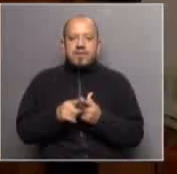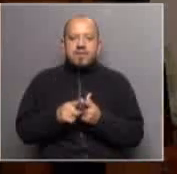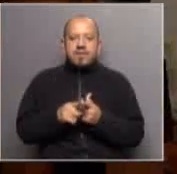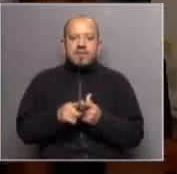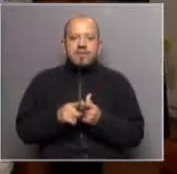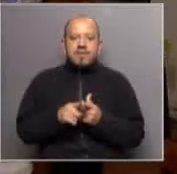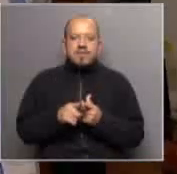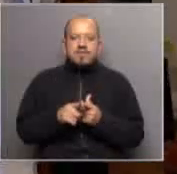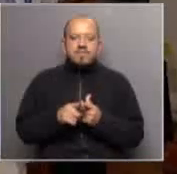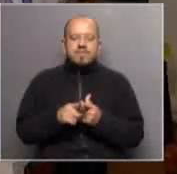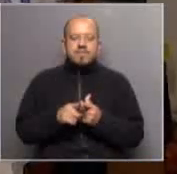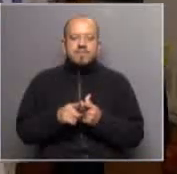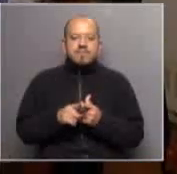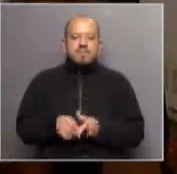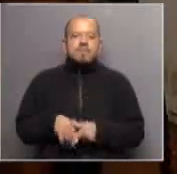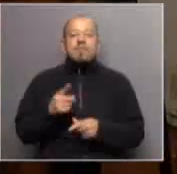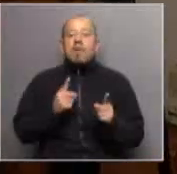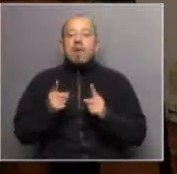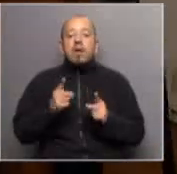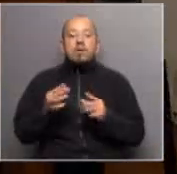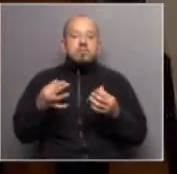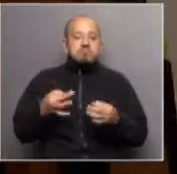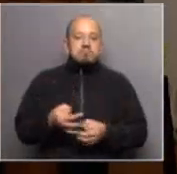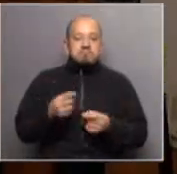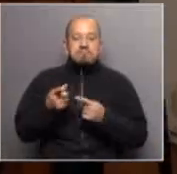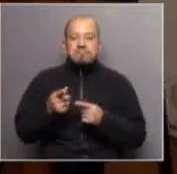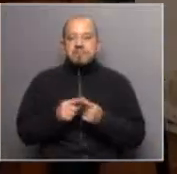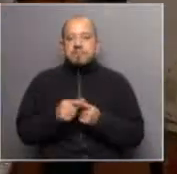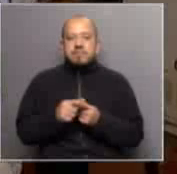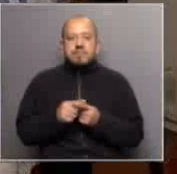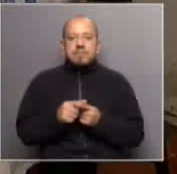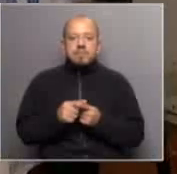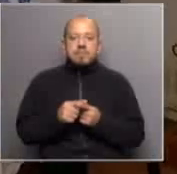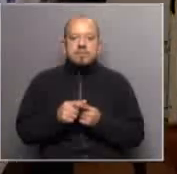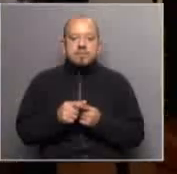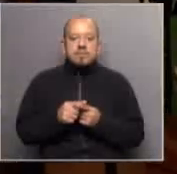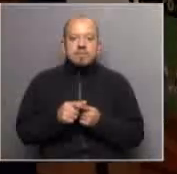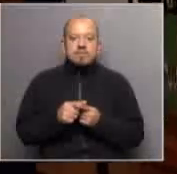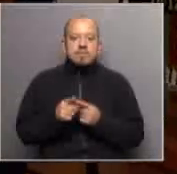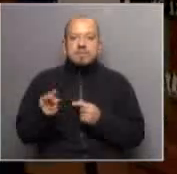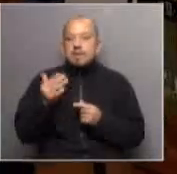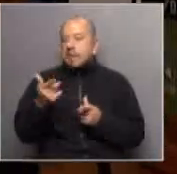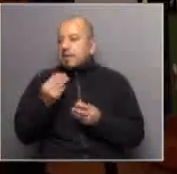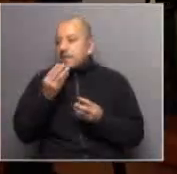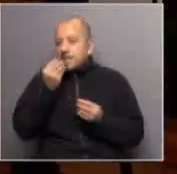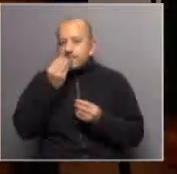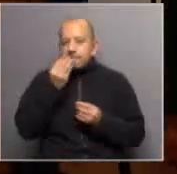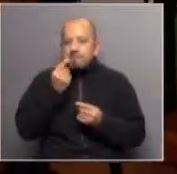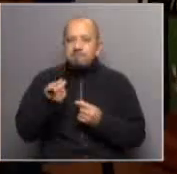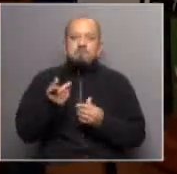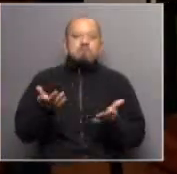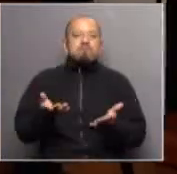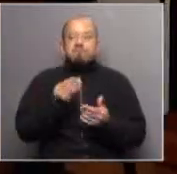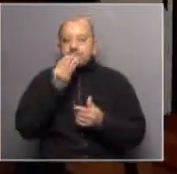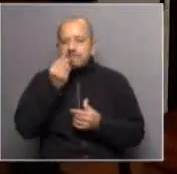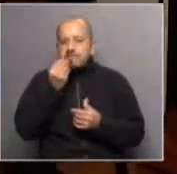en este momento. Perfecto. ¿Alguna especialidad de la casa que, digamos, me quieras hacer probar? Porque nos gusta probar, es puro